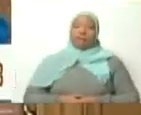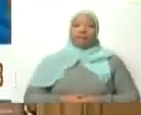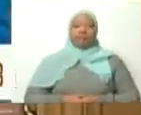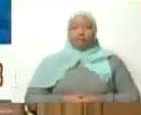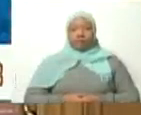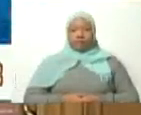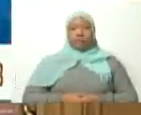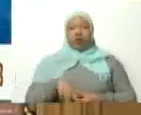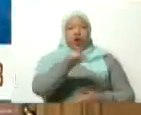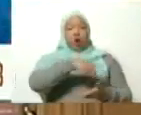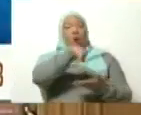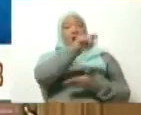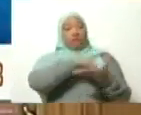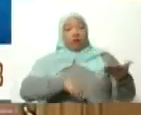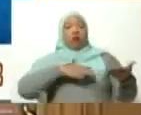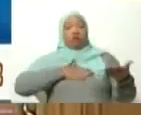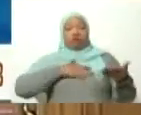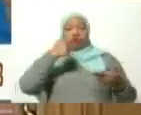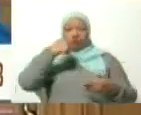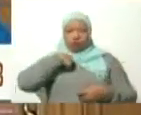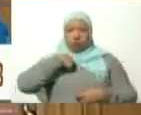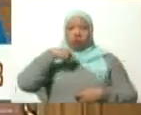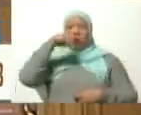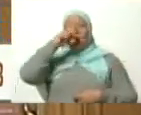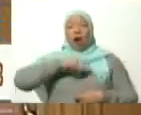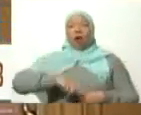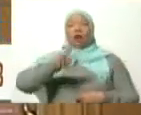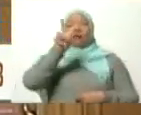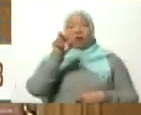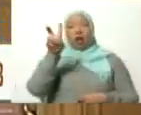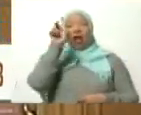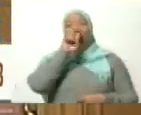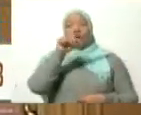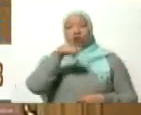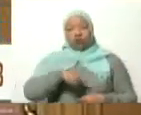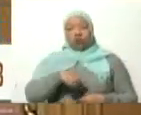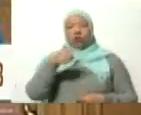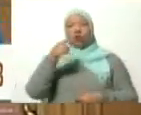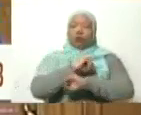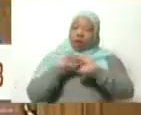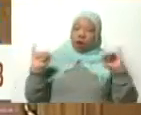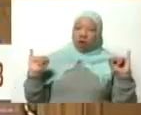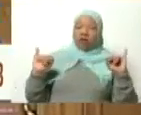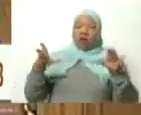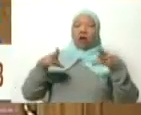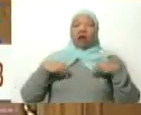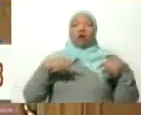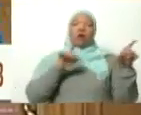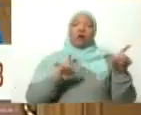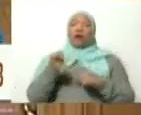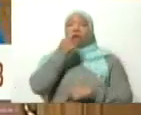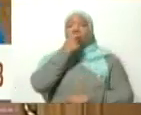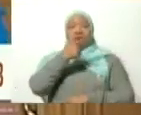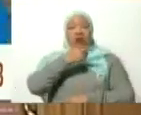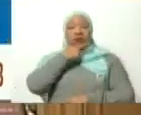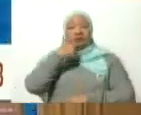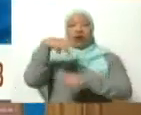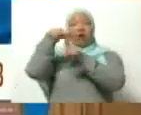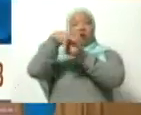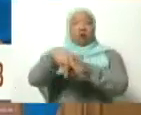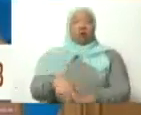Puedo afirmar que en este año 2022 ha quedado absolutamente